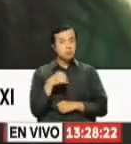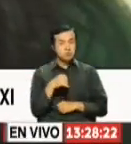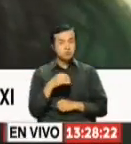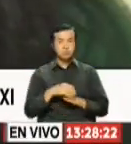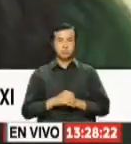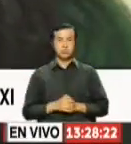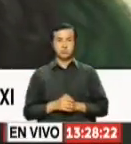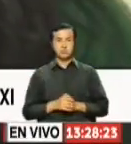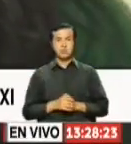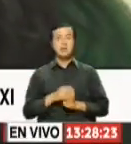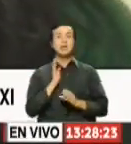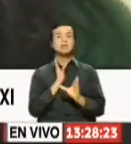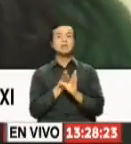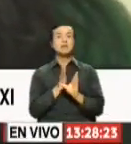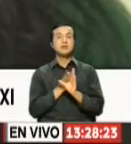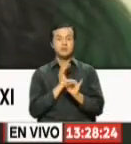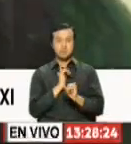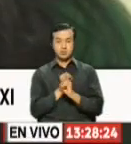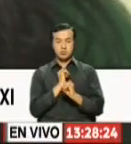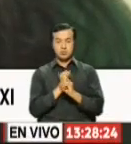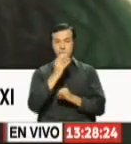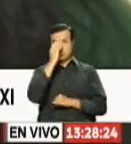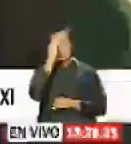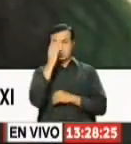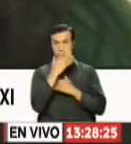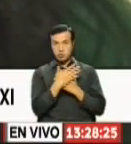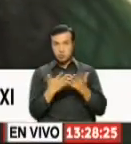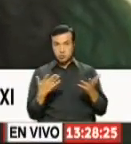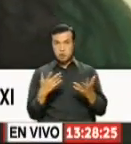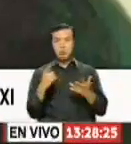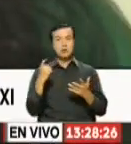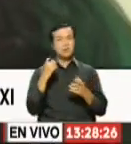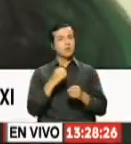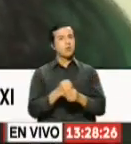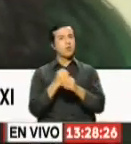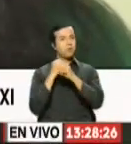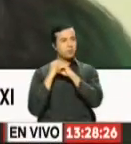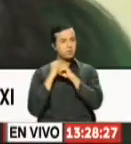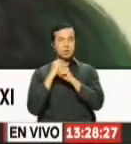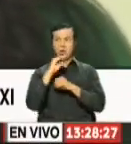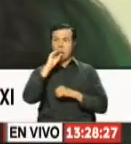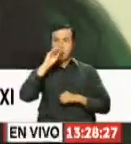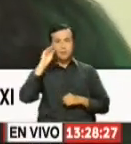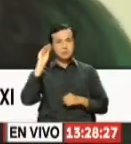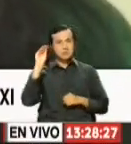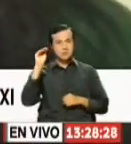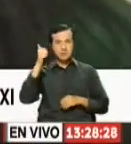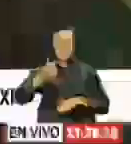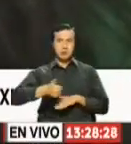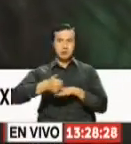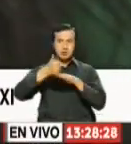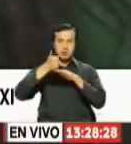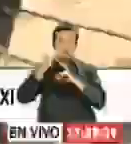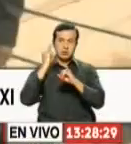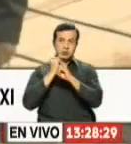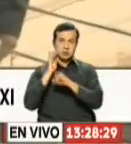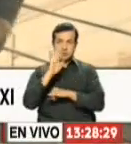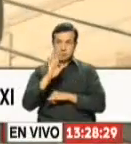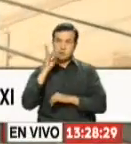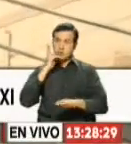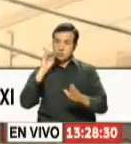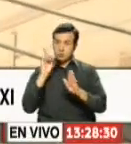Los psicólogos de las instituciones educativas tenemos la obligación de poner en conocimiento a las entidades multicompetentes.